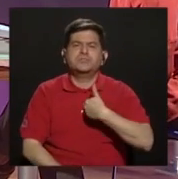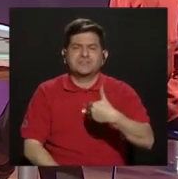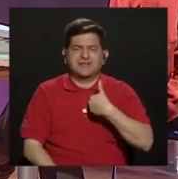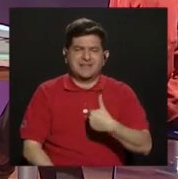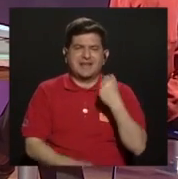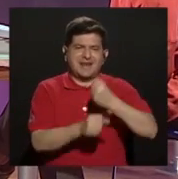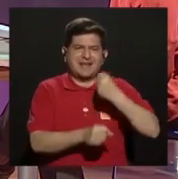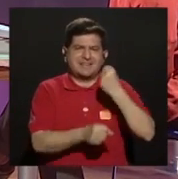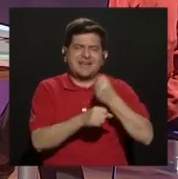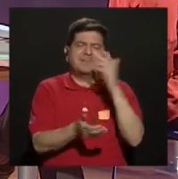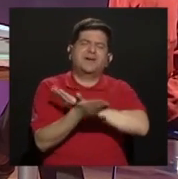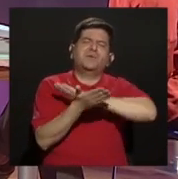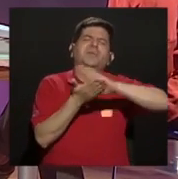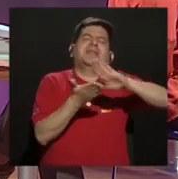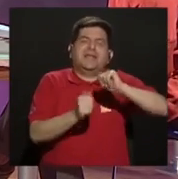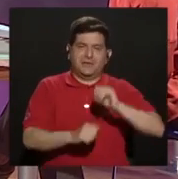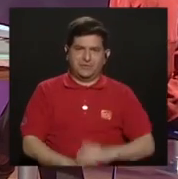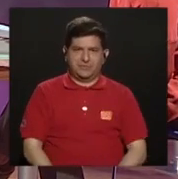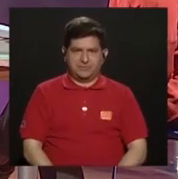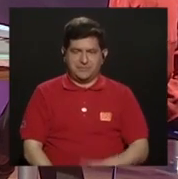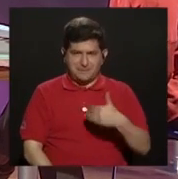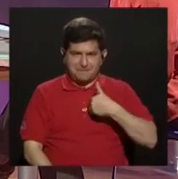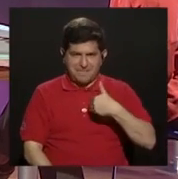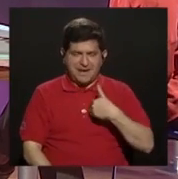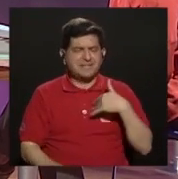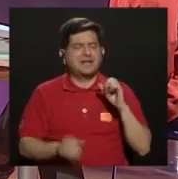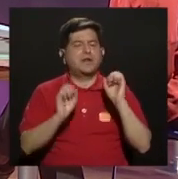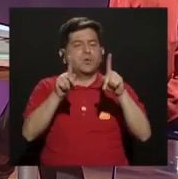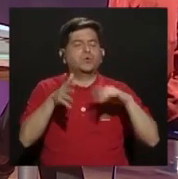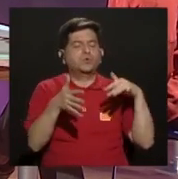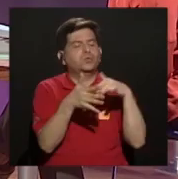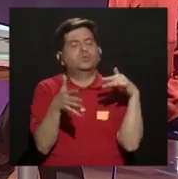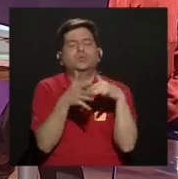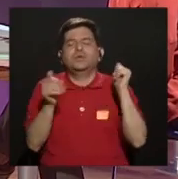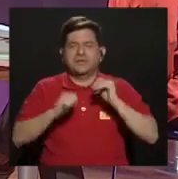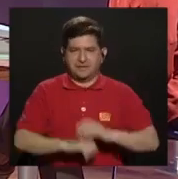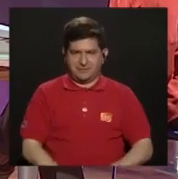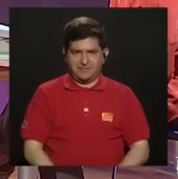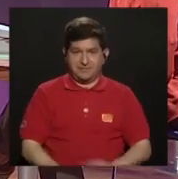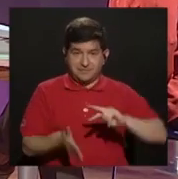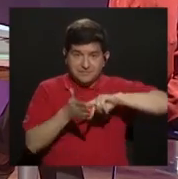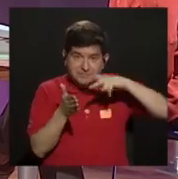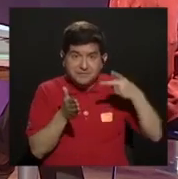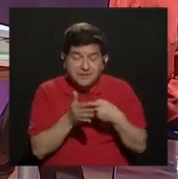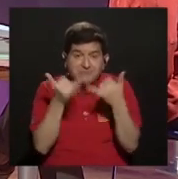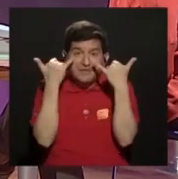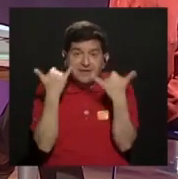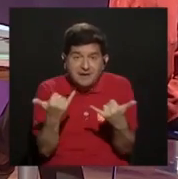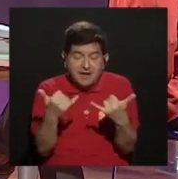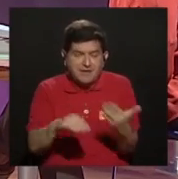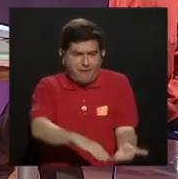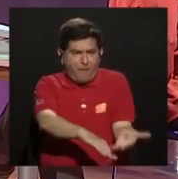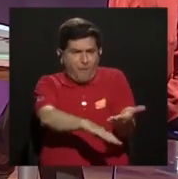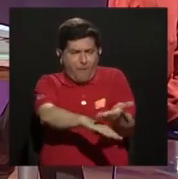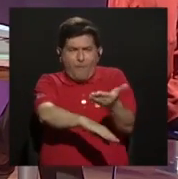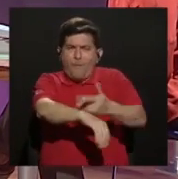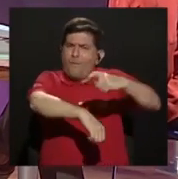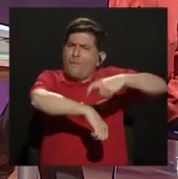un trabajo digno? Para tener un estudio. Es decir, estamos hablando, es decir, ya estamos súper